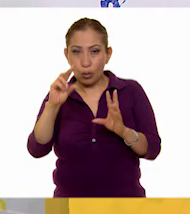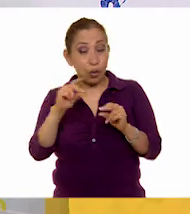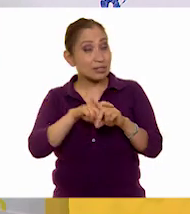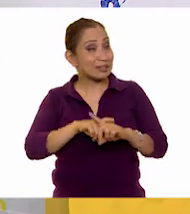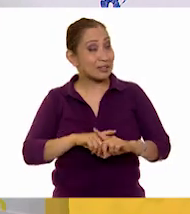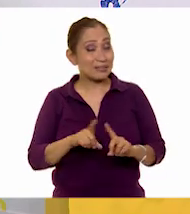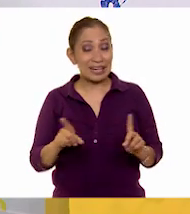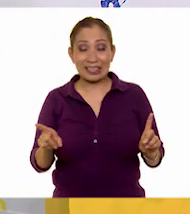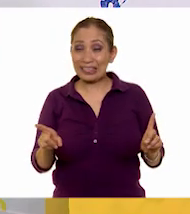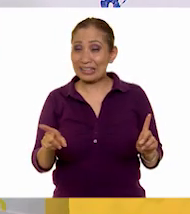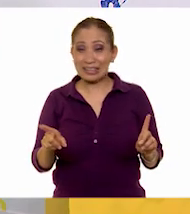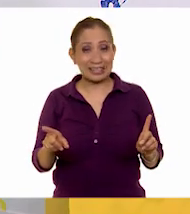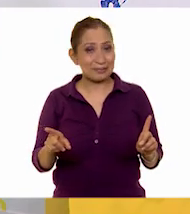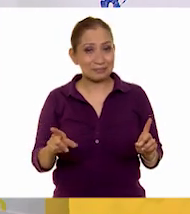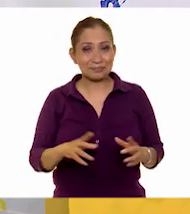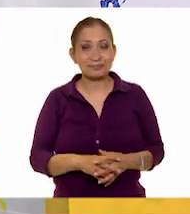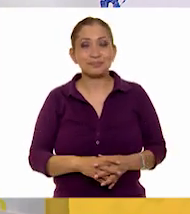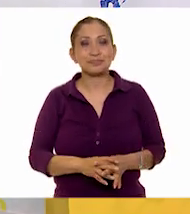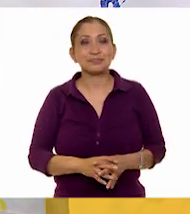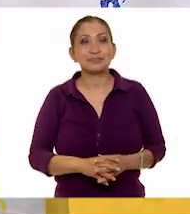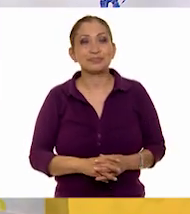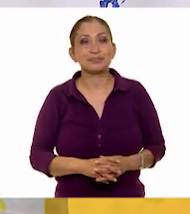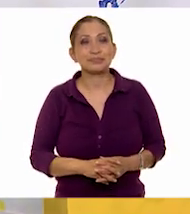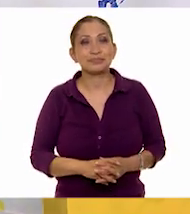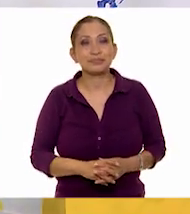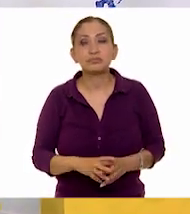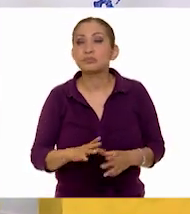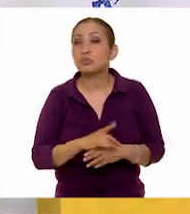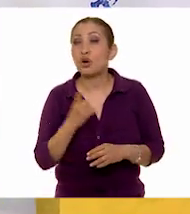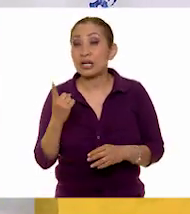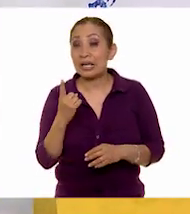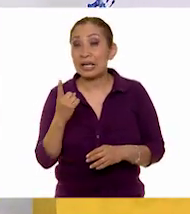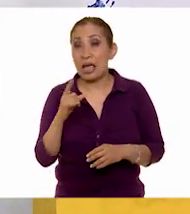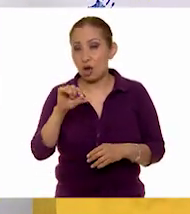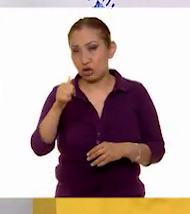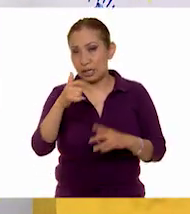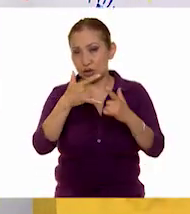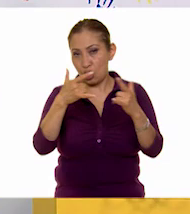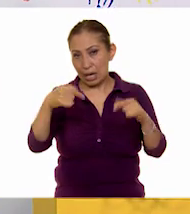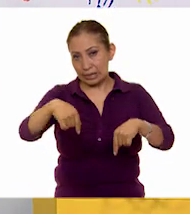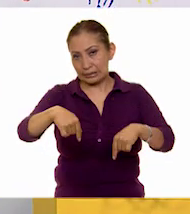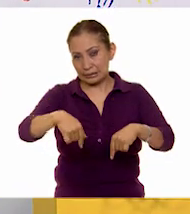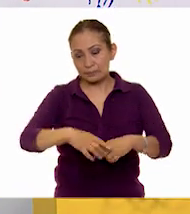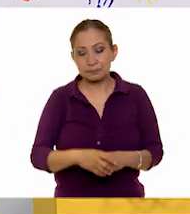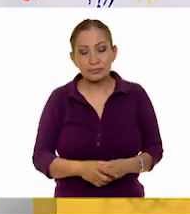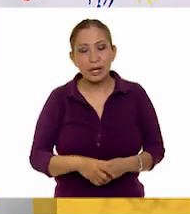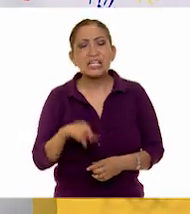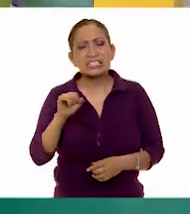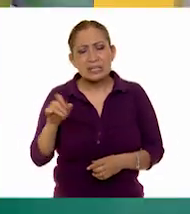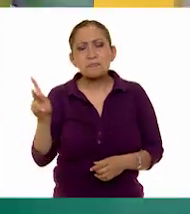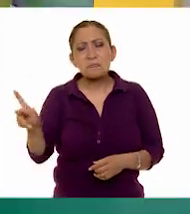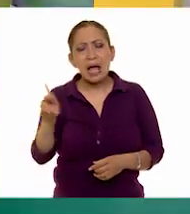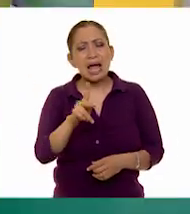¿qué crees que no es? ¿No? Era diferente. Porque esa es otra historia. Aunque se parezca a la otra